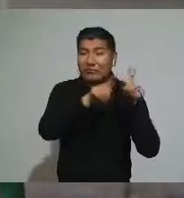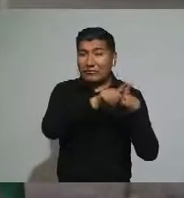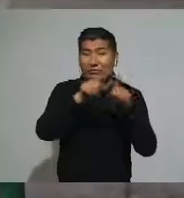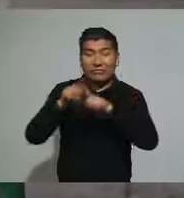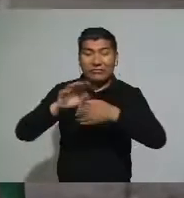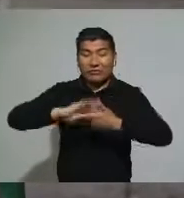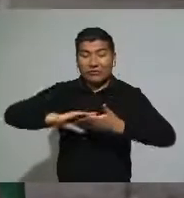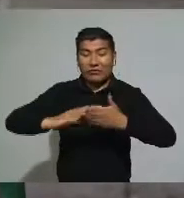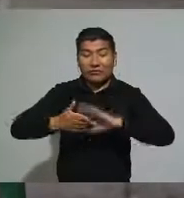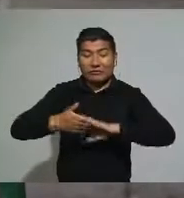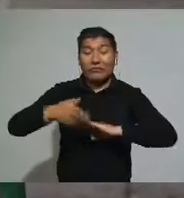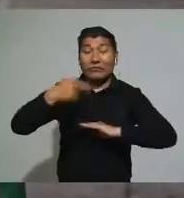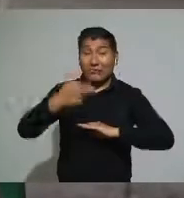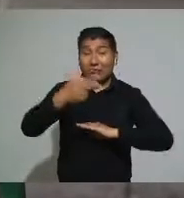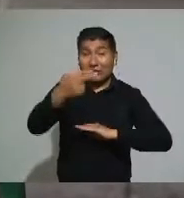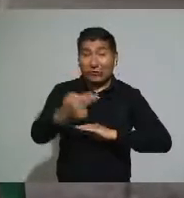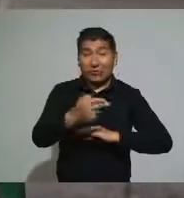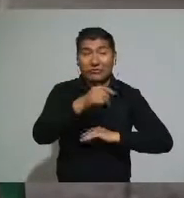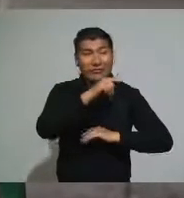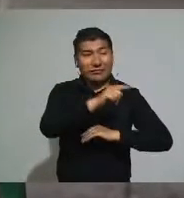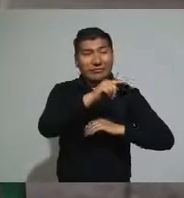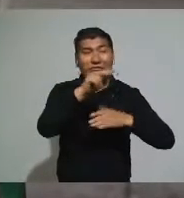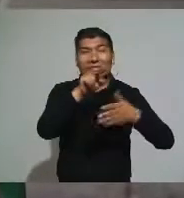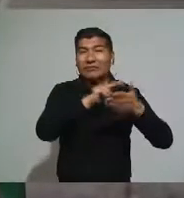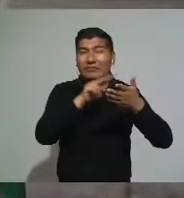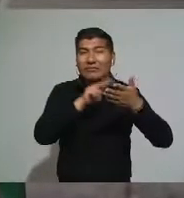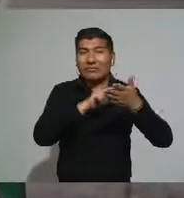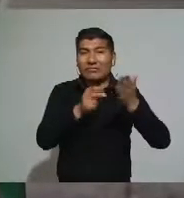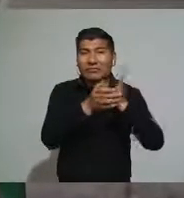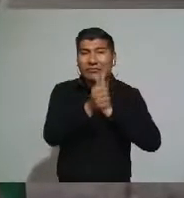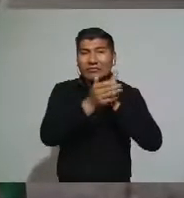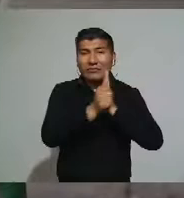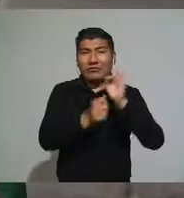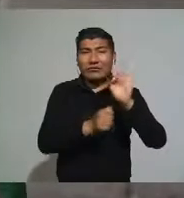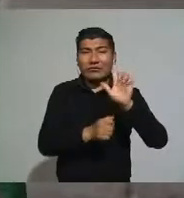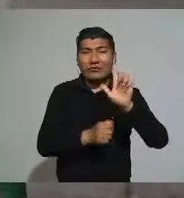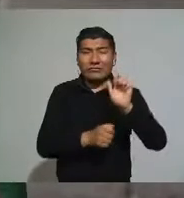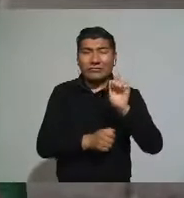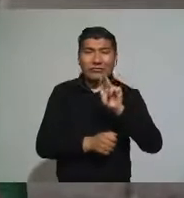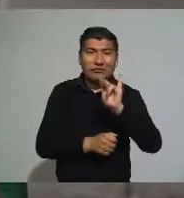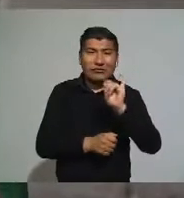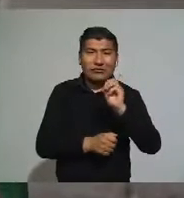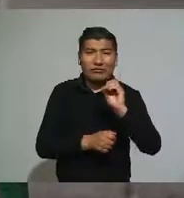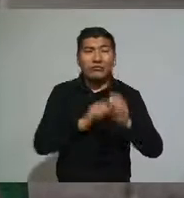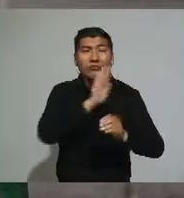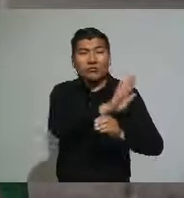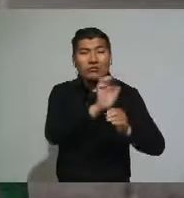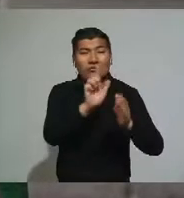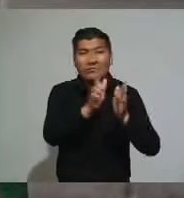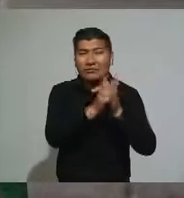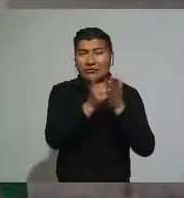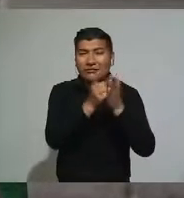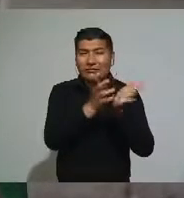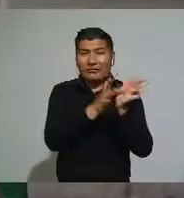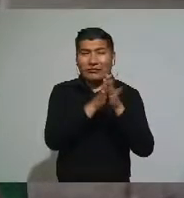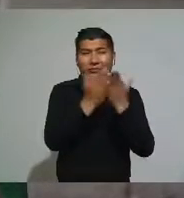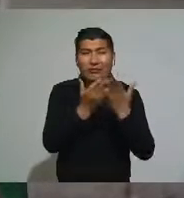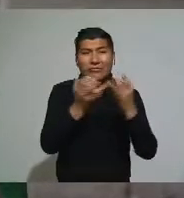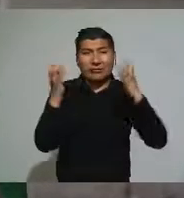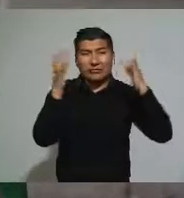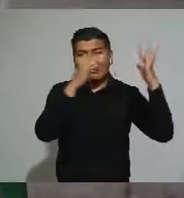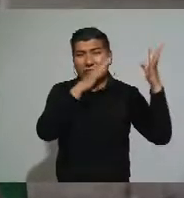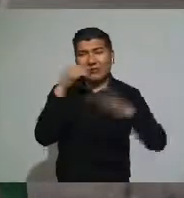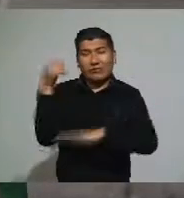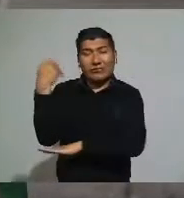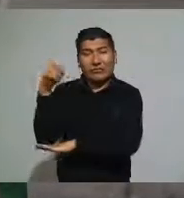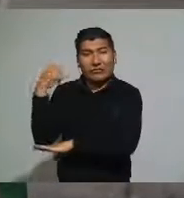narrado históricamente por el historiador Flavio José en su libro que se llama Las Guerras